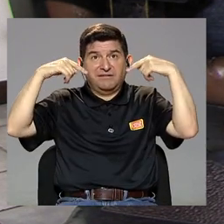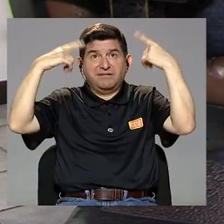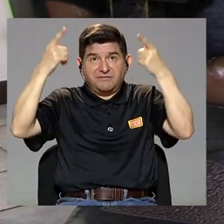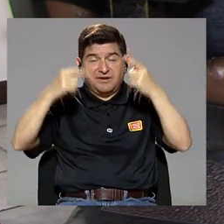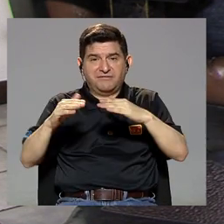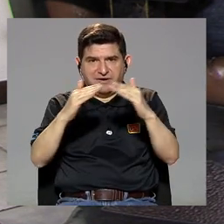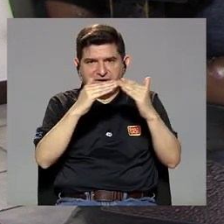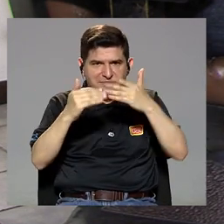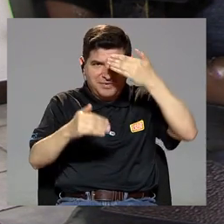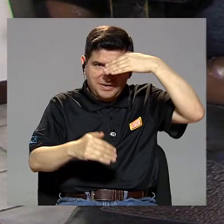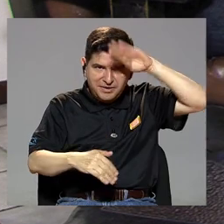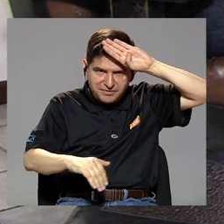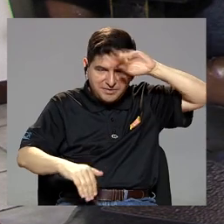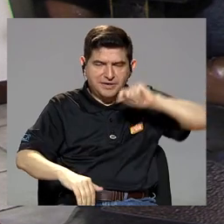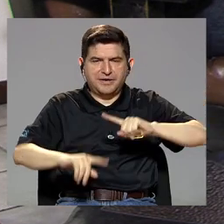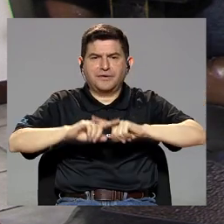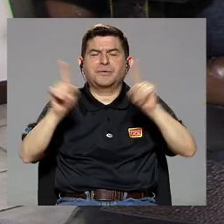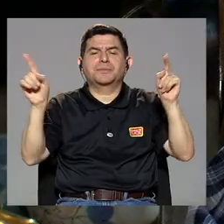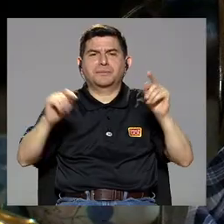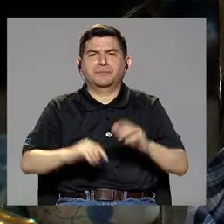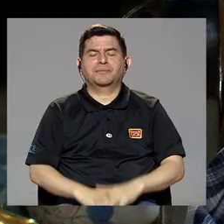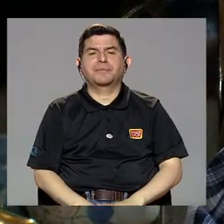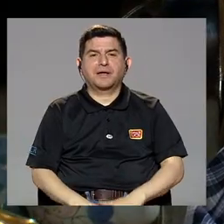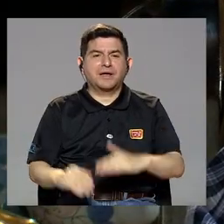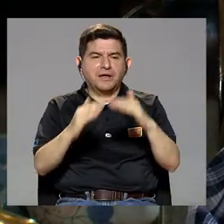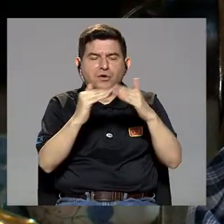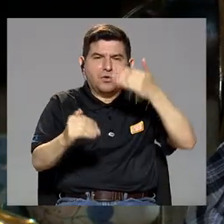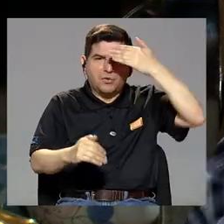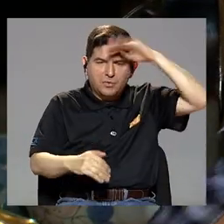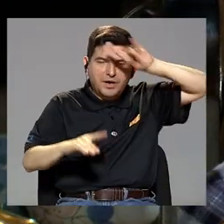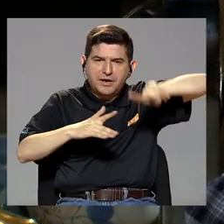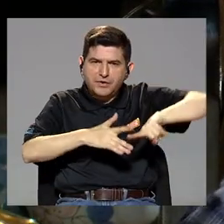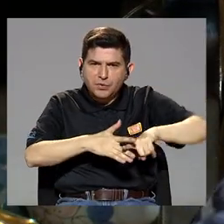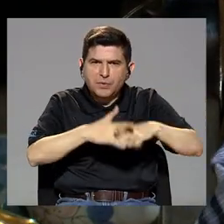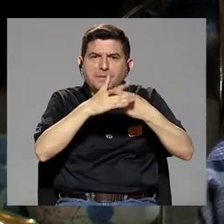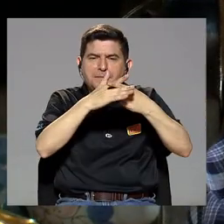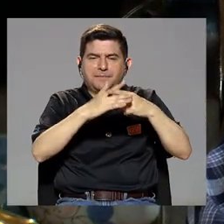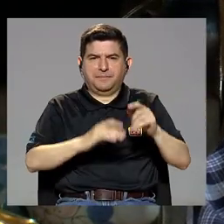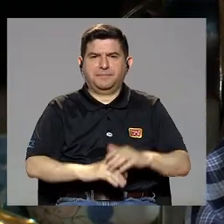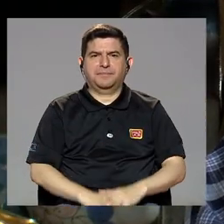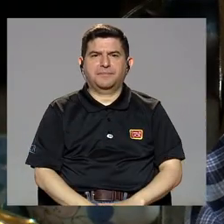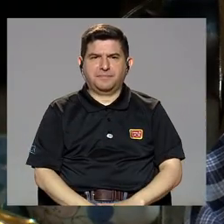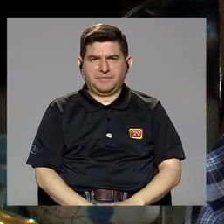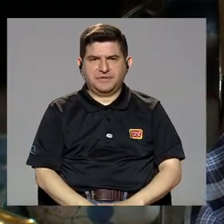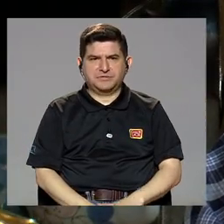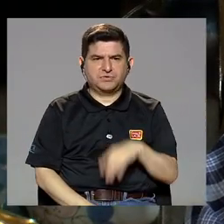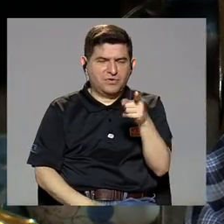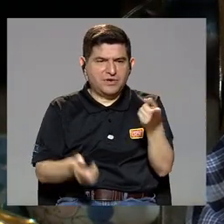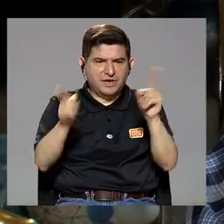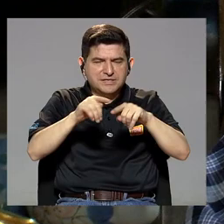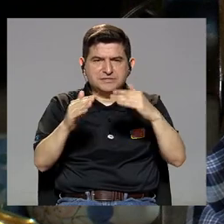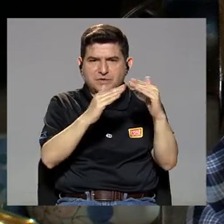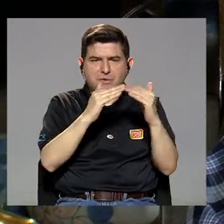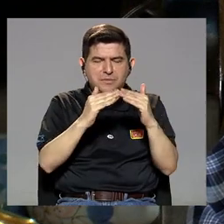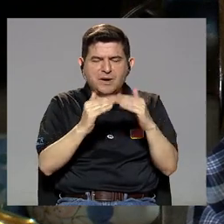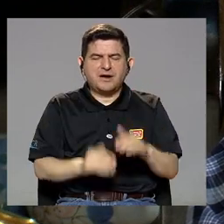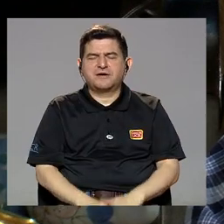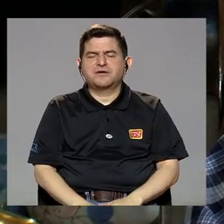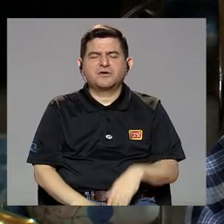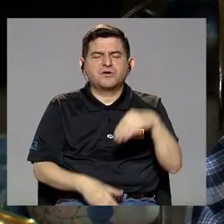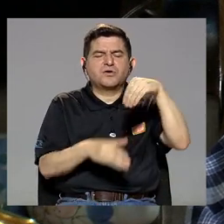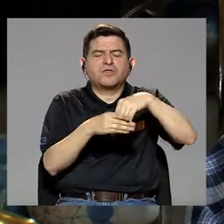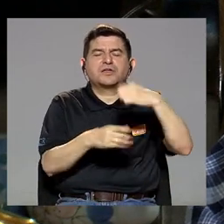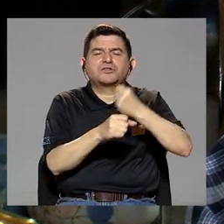verdad pero el barrio cuba empezó siendo un barrio formado por